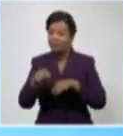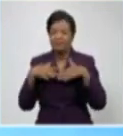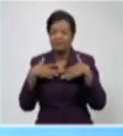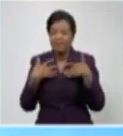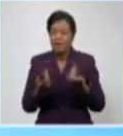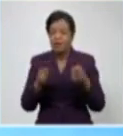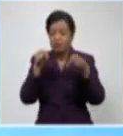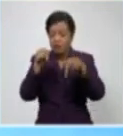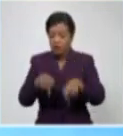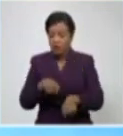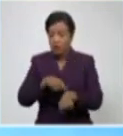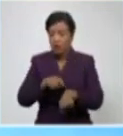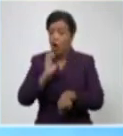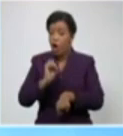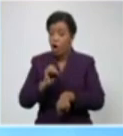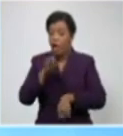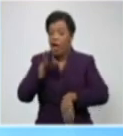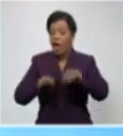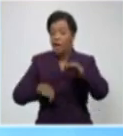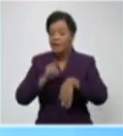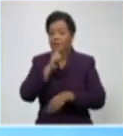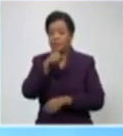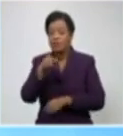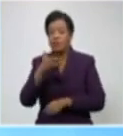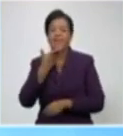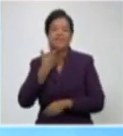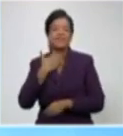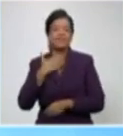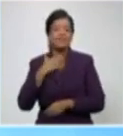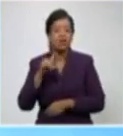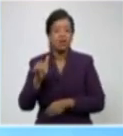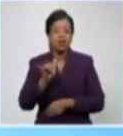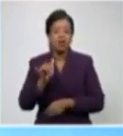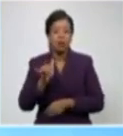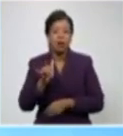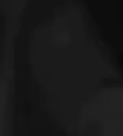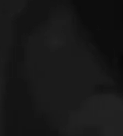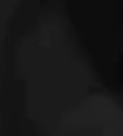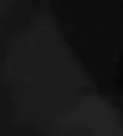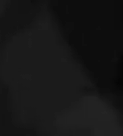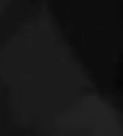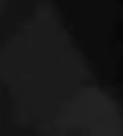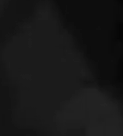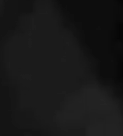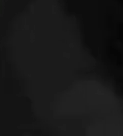o de lo que a veces ellos desean que pase, pero no se les da.